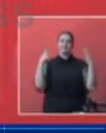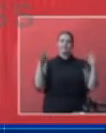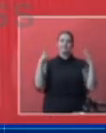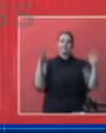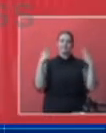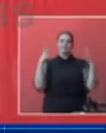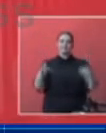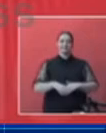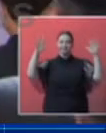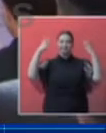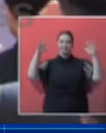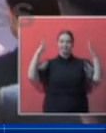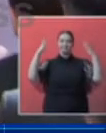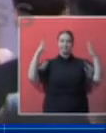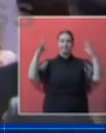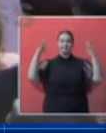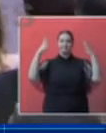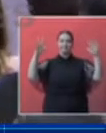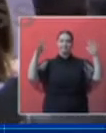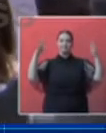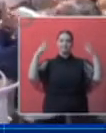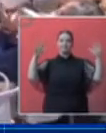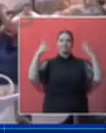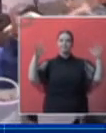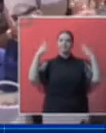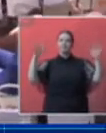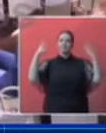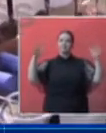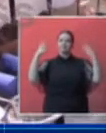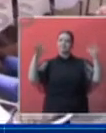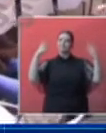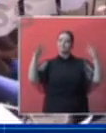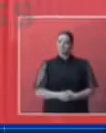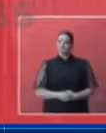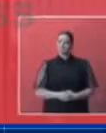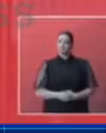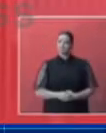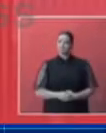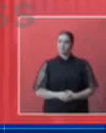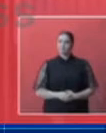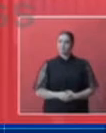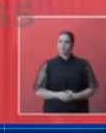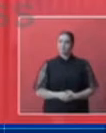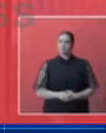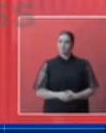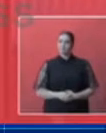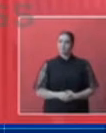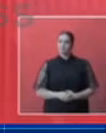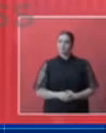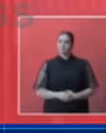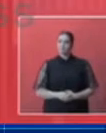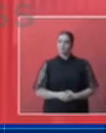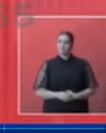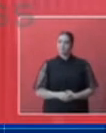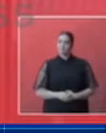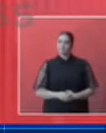exactamente, de esto. Y bueno, pues al final, además, con la evidencia de que lo ve todo el mundo, con la evidencia de que has tenido que pasar